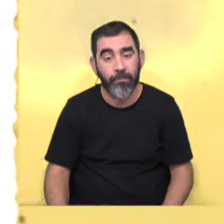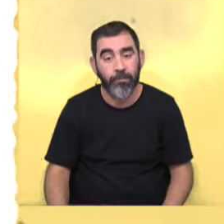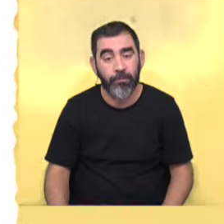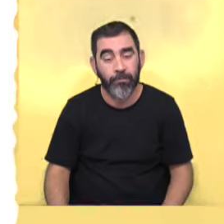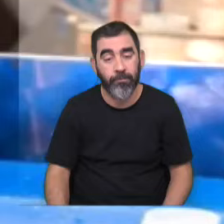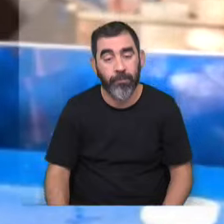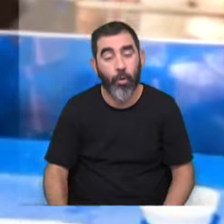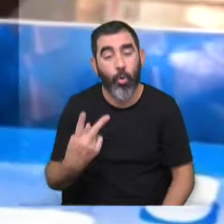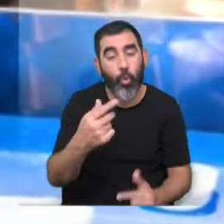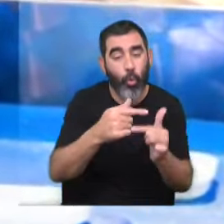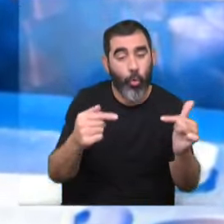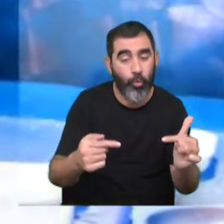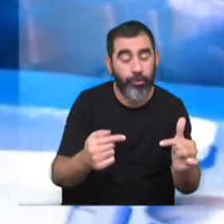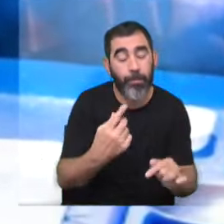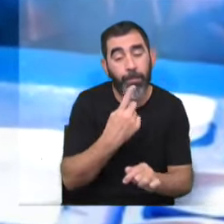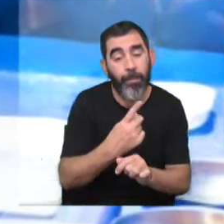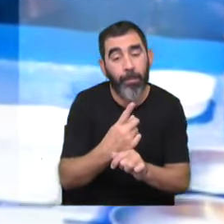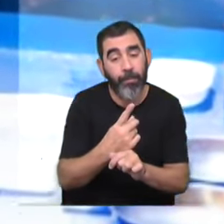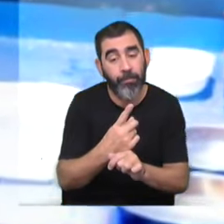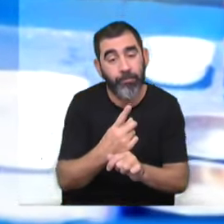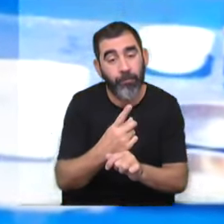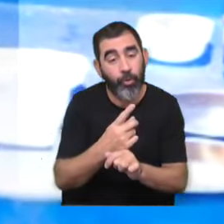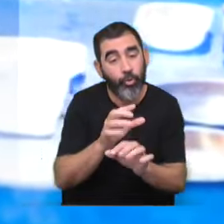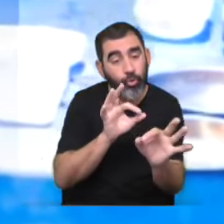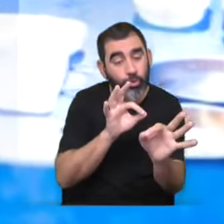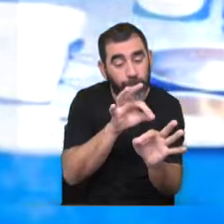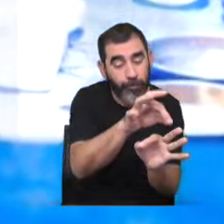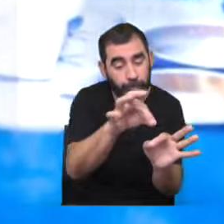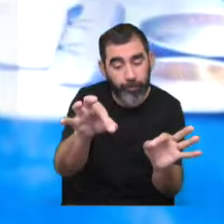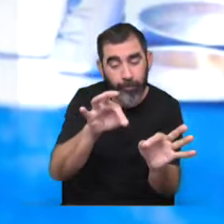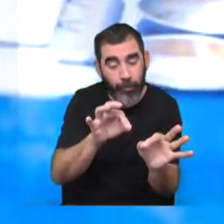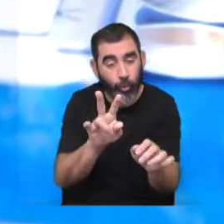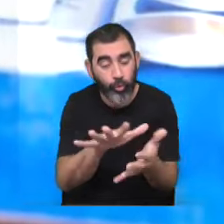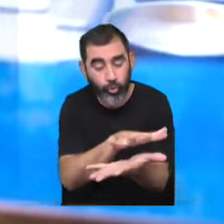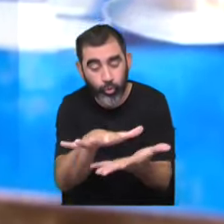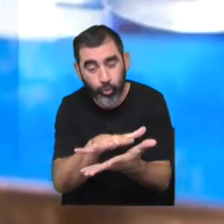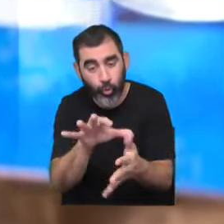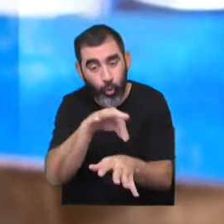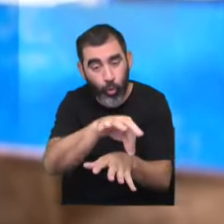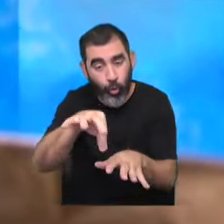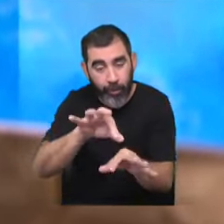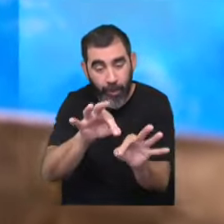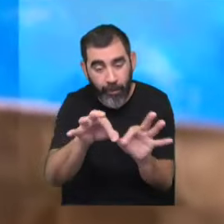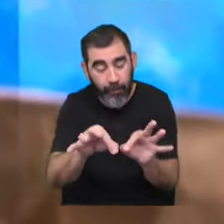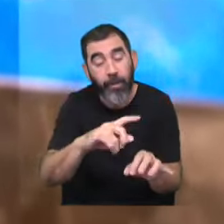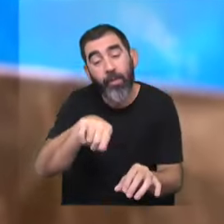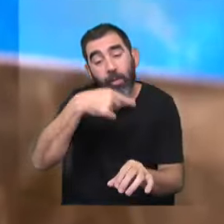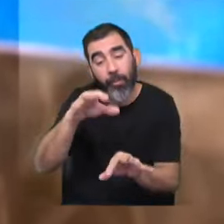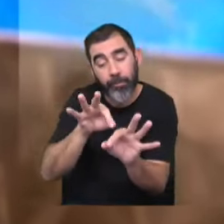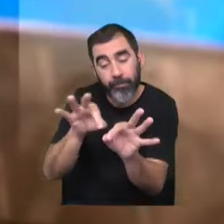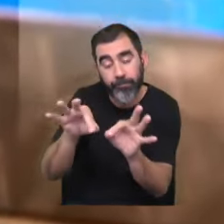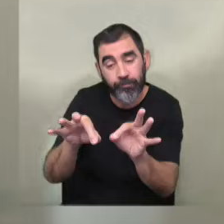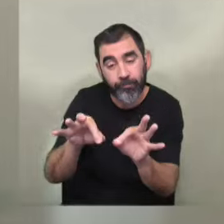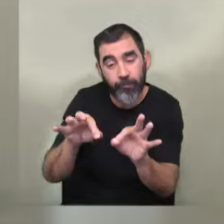Nosotros hacemos dos cosas. Por un lado, medimos la zona que queremos tratar o tapar con nuevos pelos y por otro lado, medimos